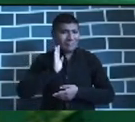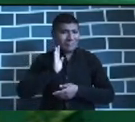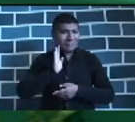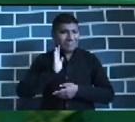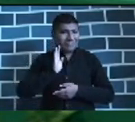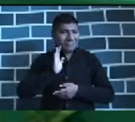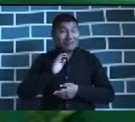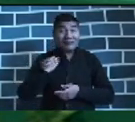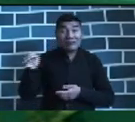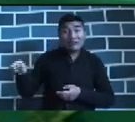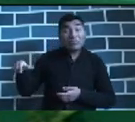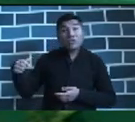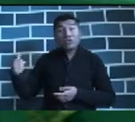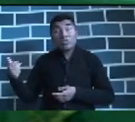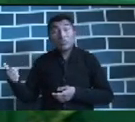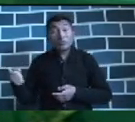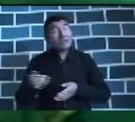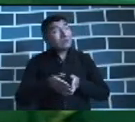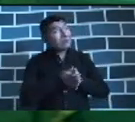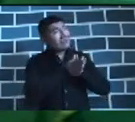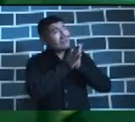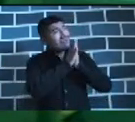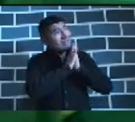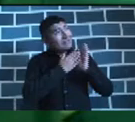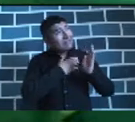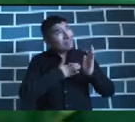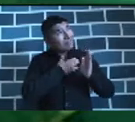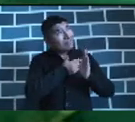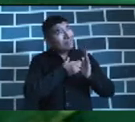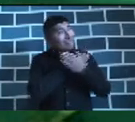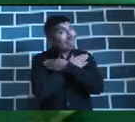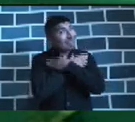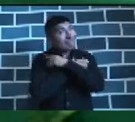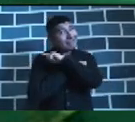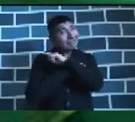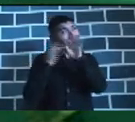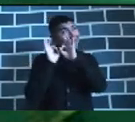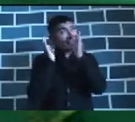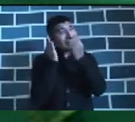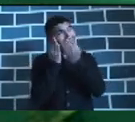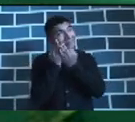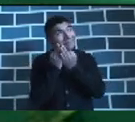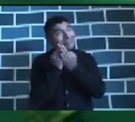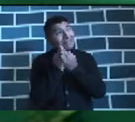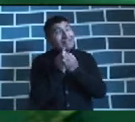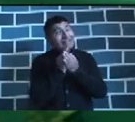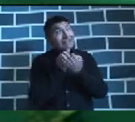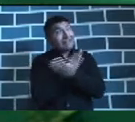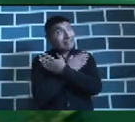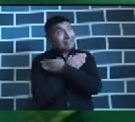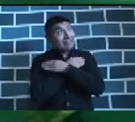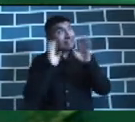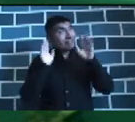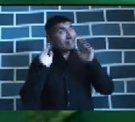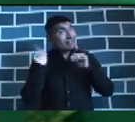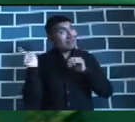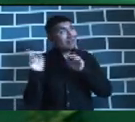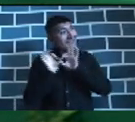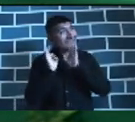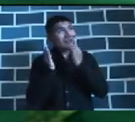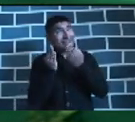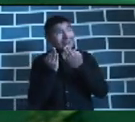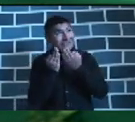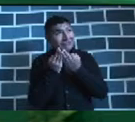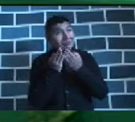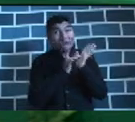aquel otro que le pide ir a despedirse de los suyos ir a despedirse de sus familiares